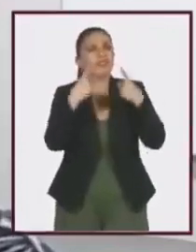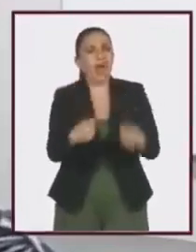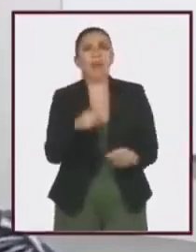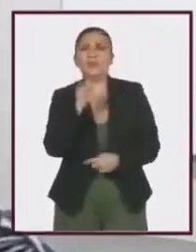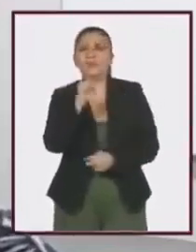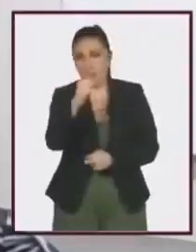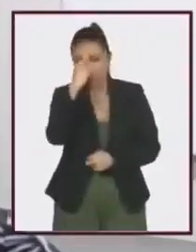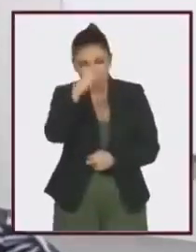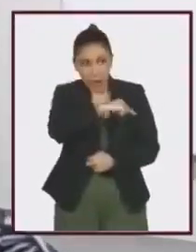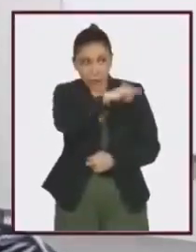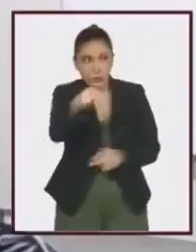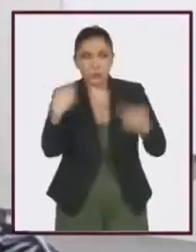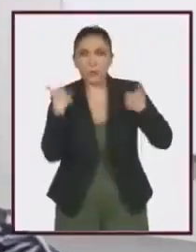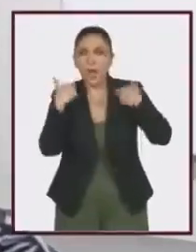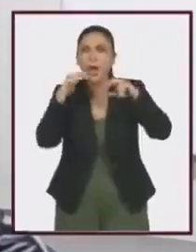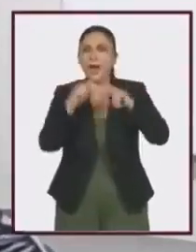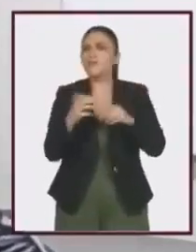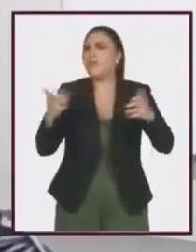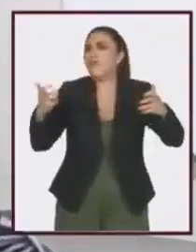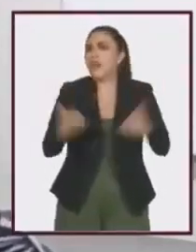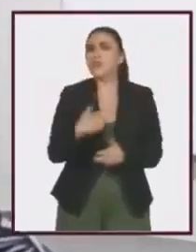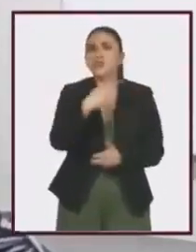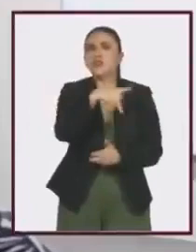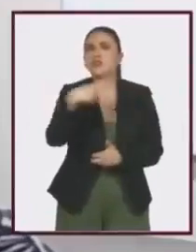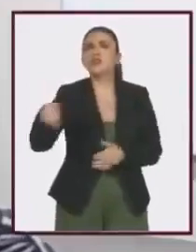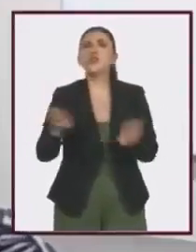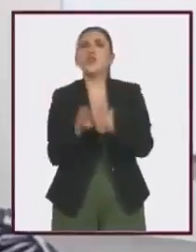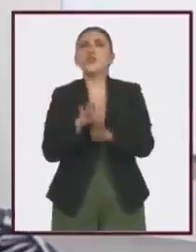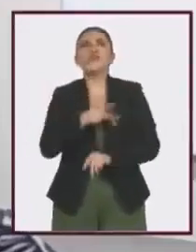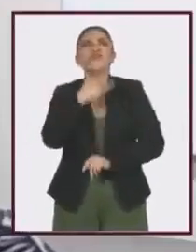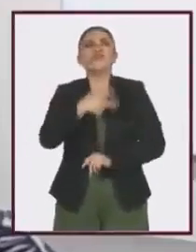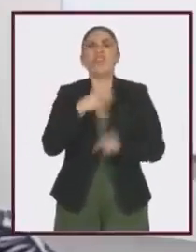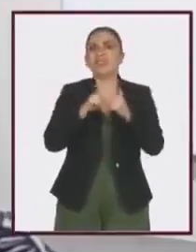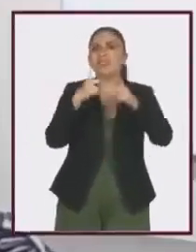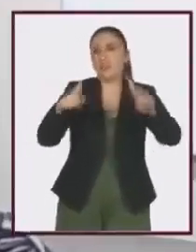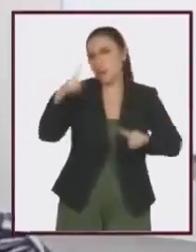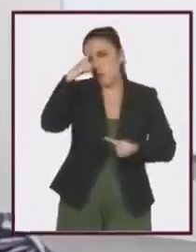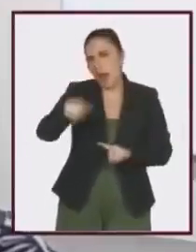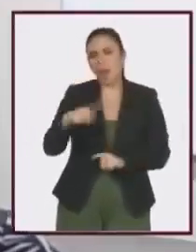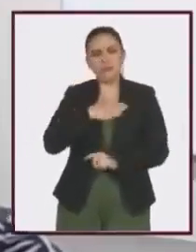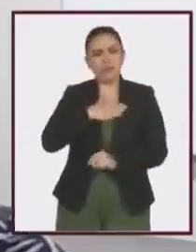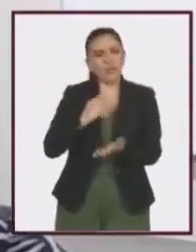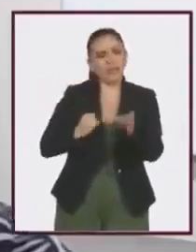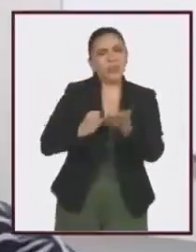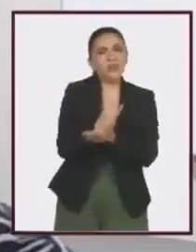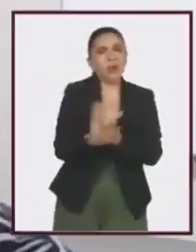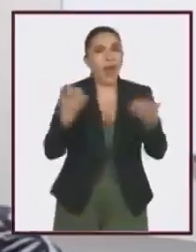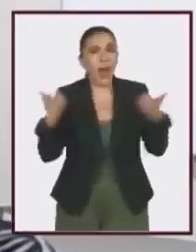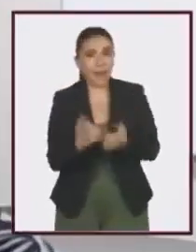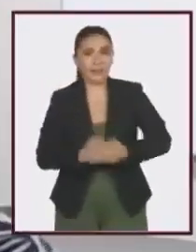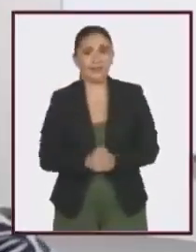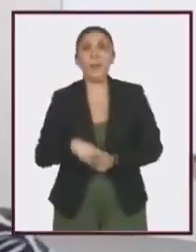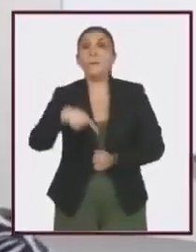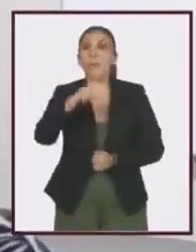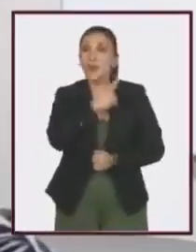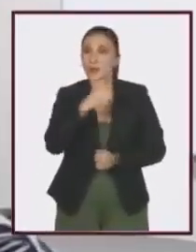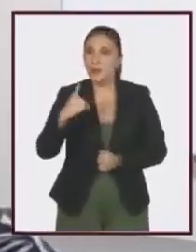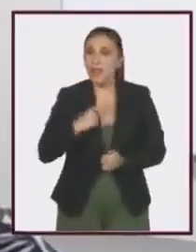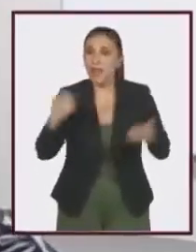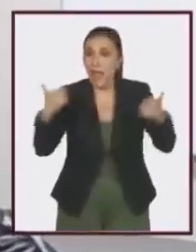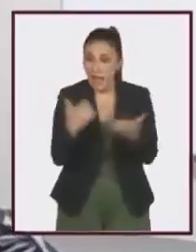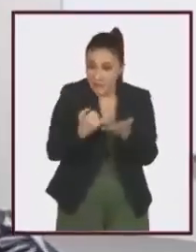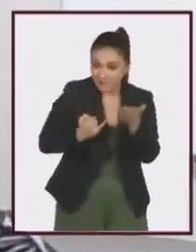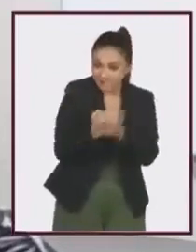los maestros efectivamente desarrollen la autonomía profesional, pero que la desarrollen en